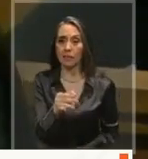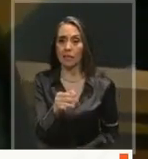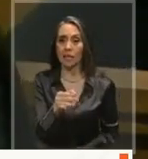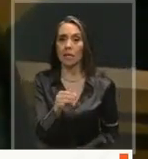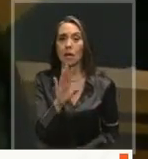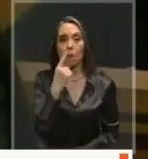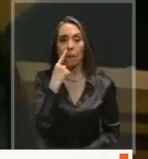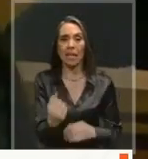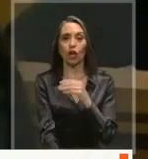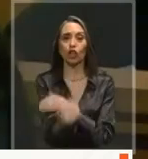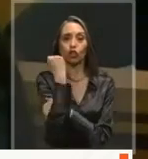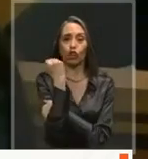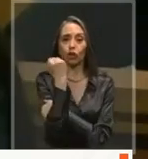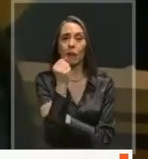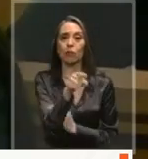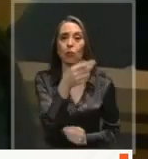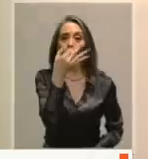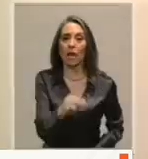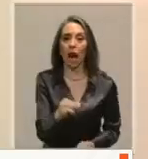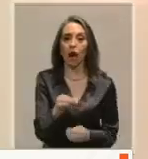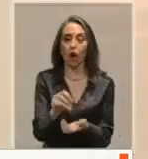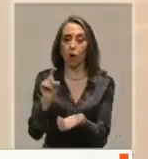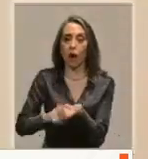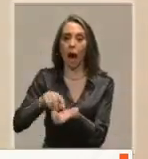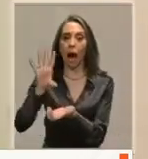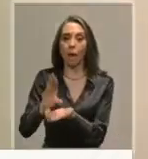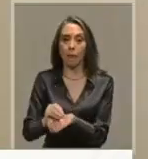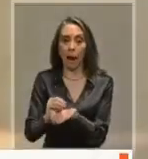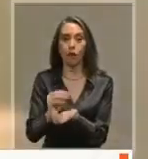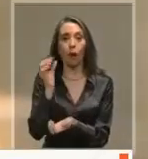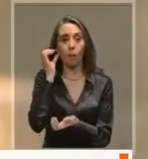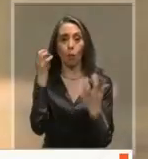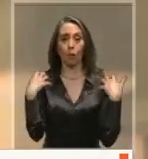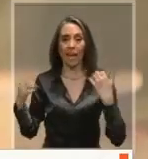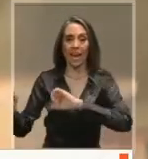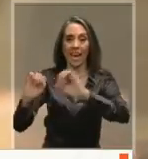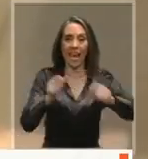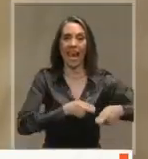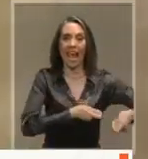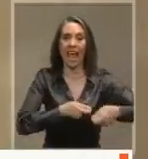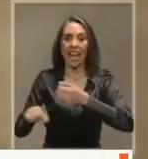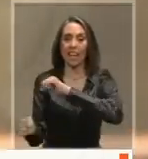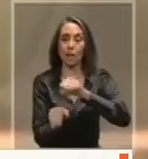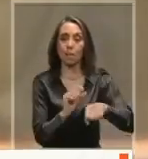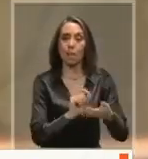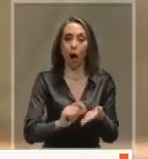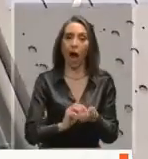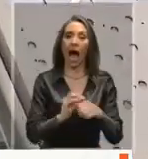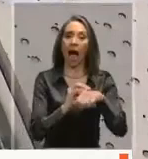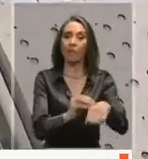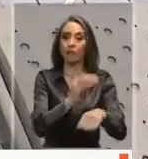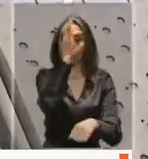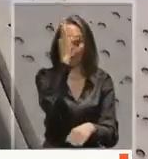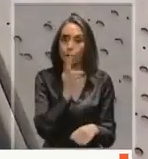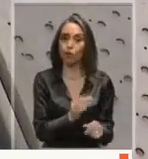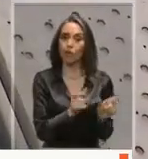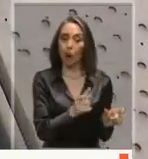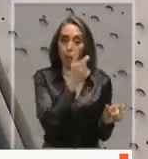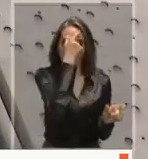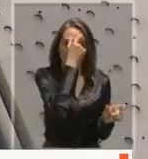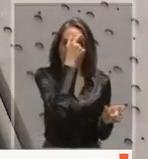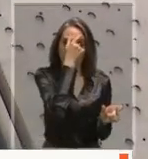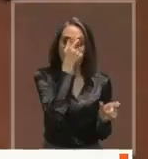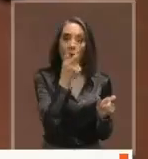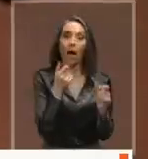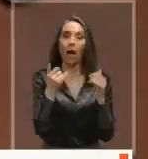mira, te callé, y cortó la llamada. La encargada de limpiar las oficinas declara que ya le había advertido al personal de seguridad mientras